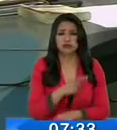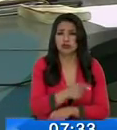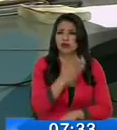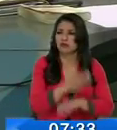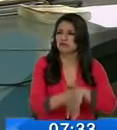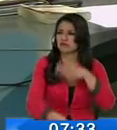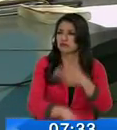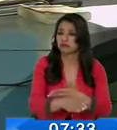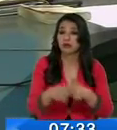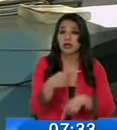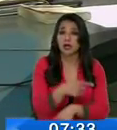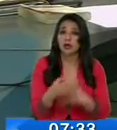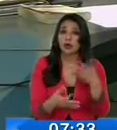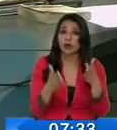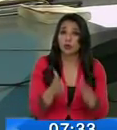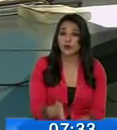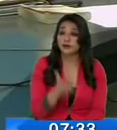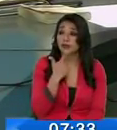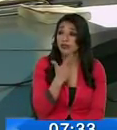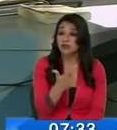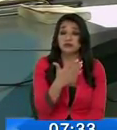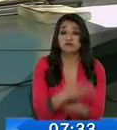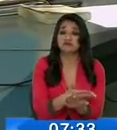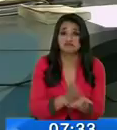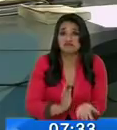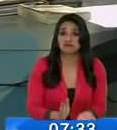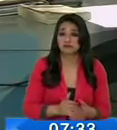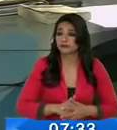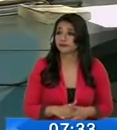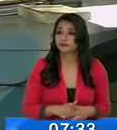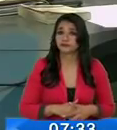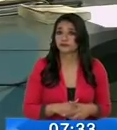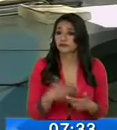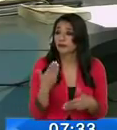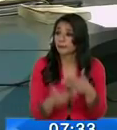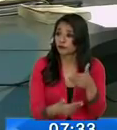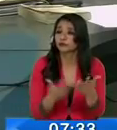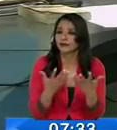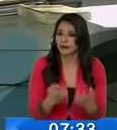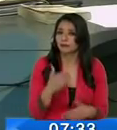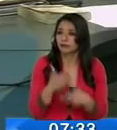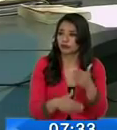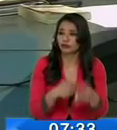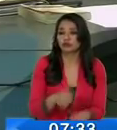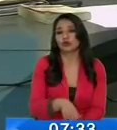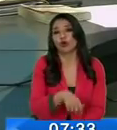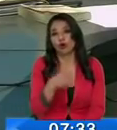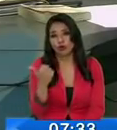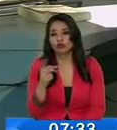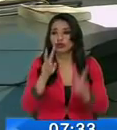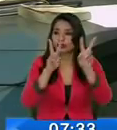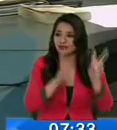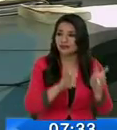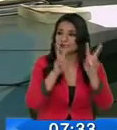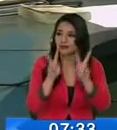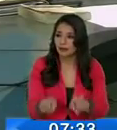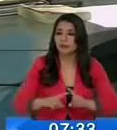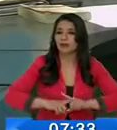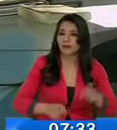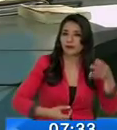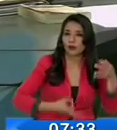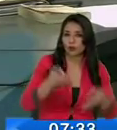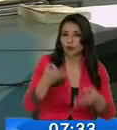Y resulta que el juez dice, se le quiere procesar con el mismo argumento en dos casos